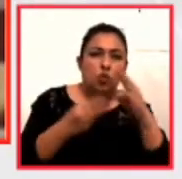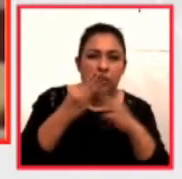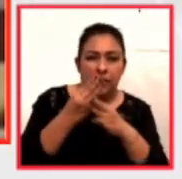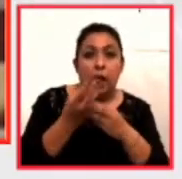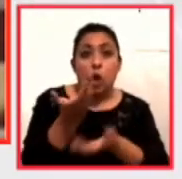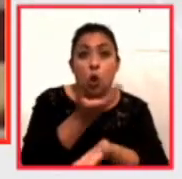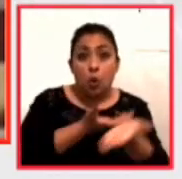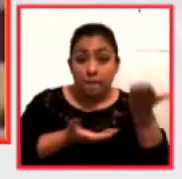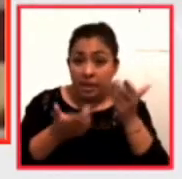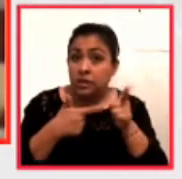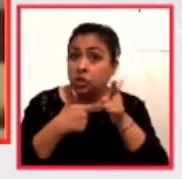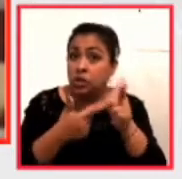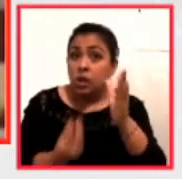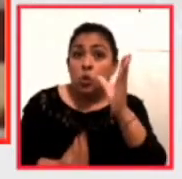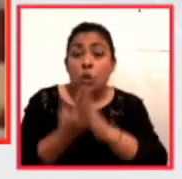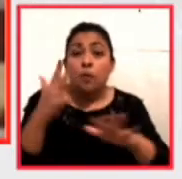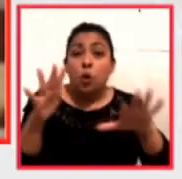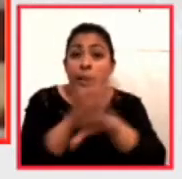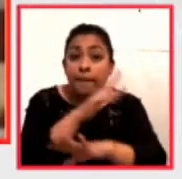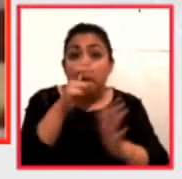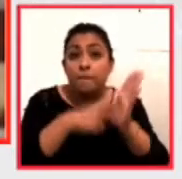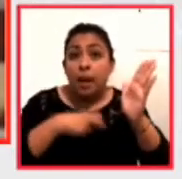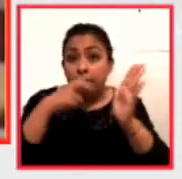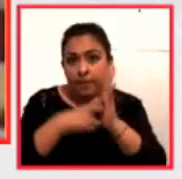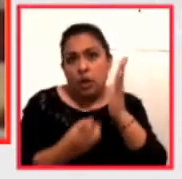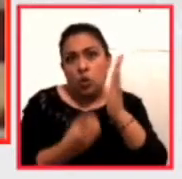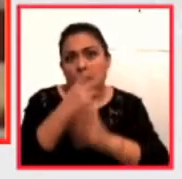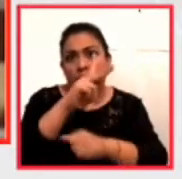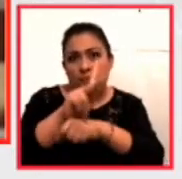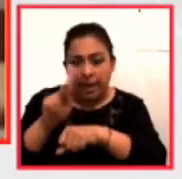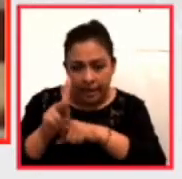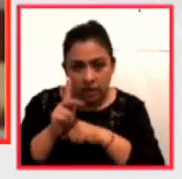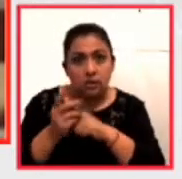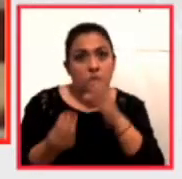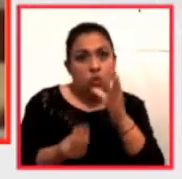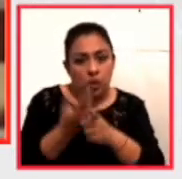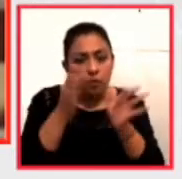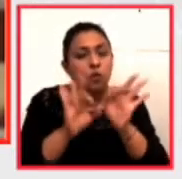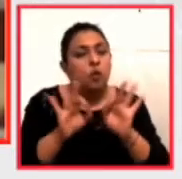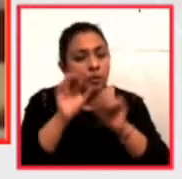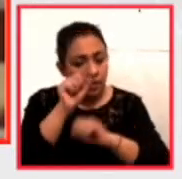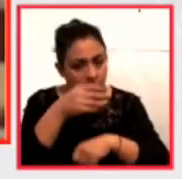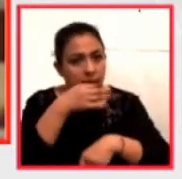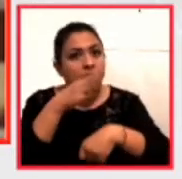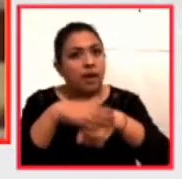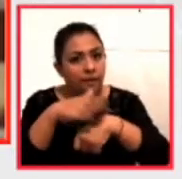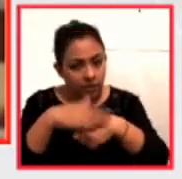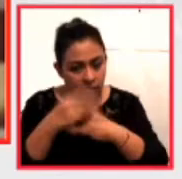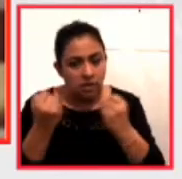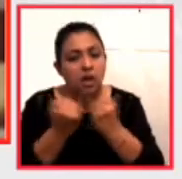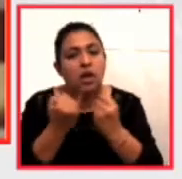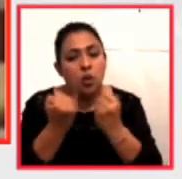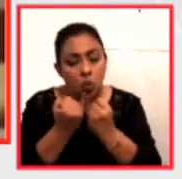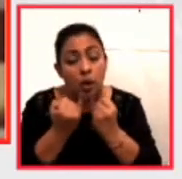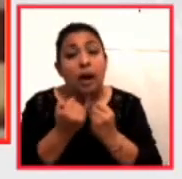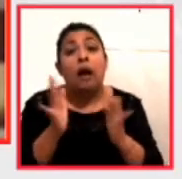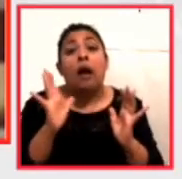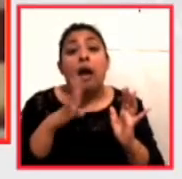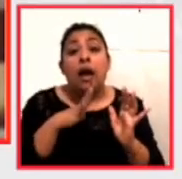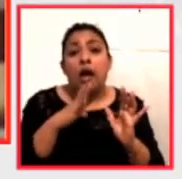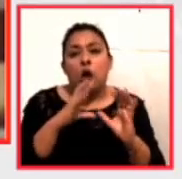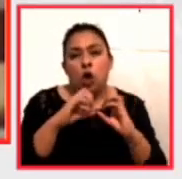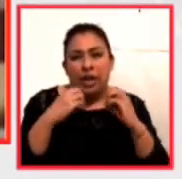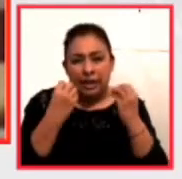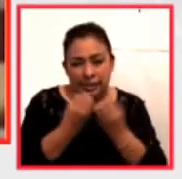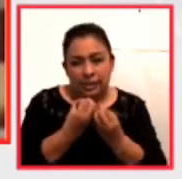están impulsando los propios estados. Algo innovador e importante hay que decirlo también en el juego económico es que en Organización de